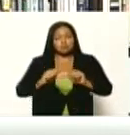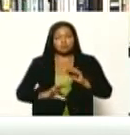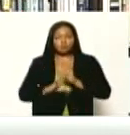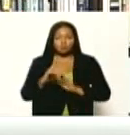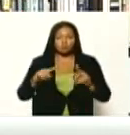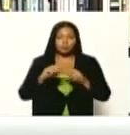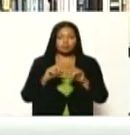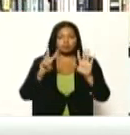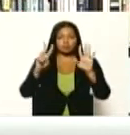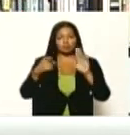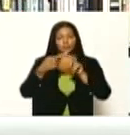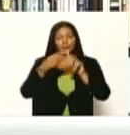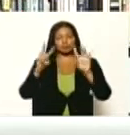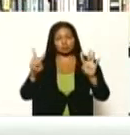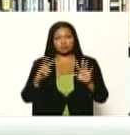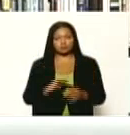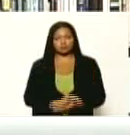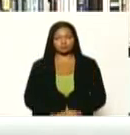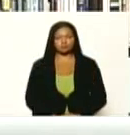método 7+7.